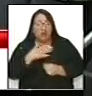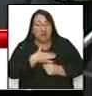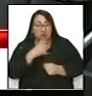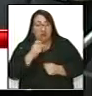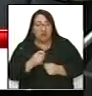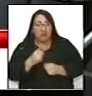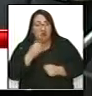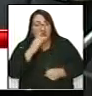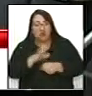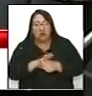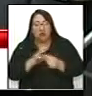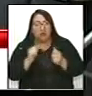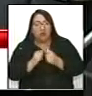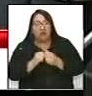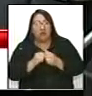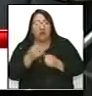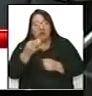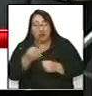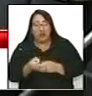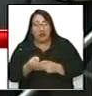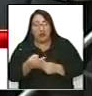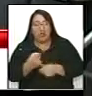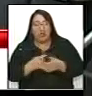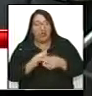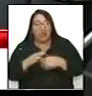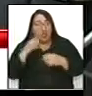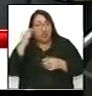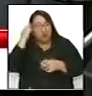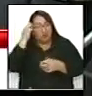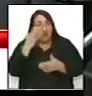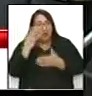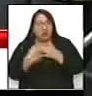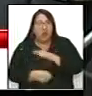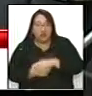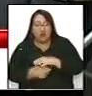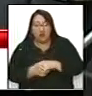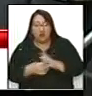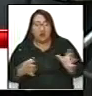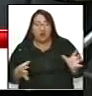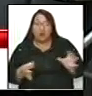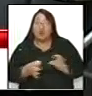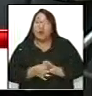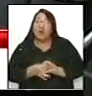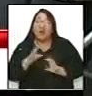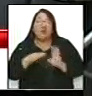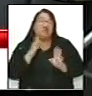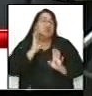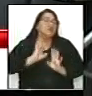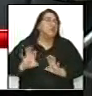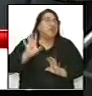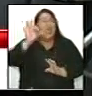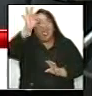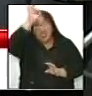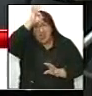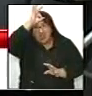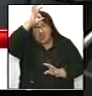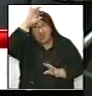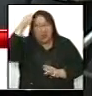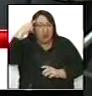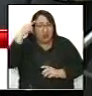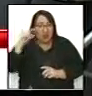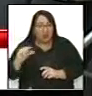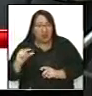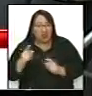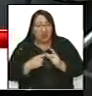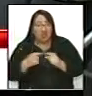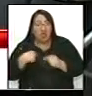persona comprometida con el hecho de que la política y la corrupción van de la mano con la indiferencia y la ignorancia. Y mientras tengamos